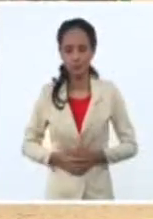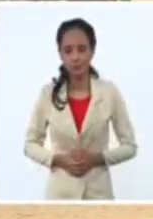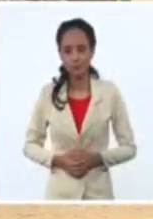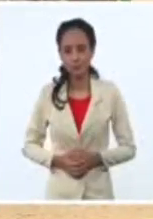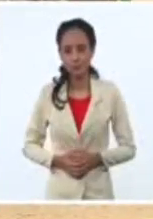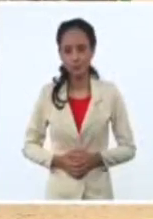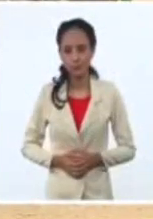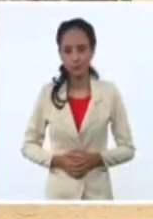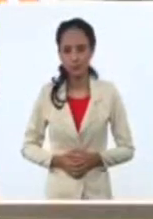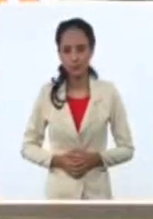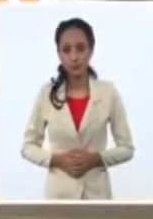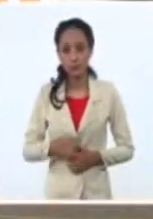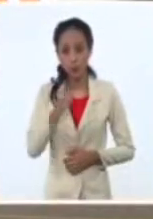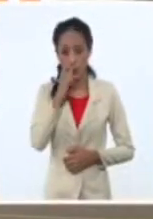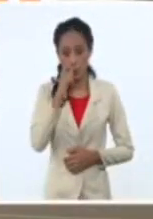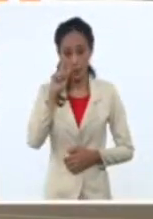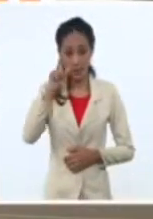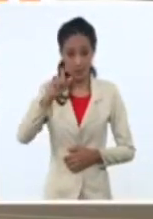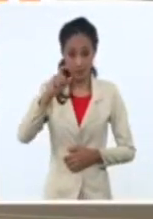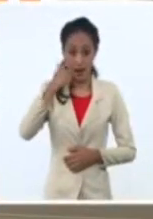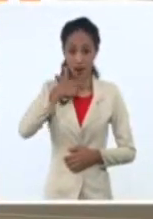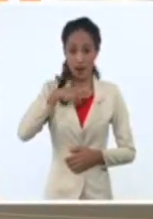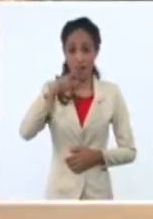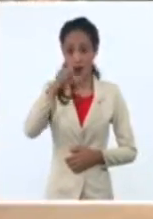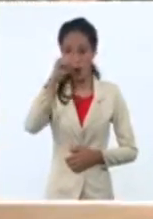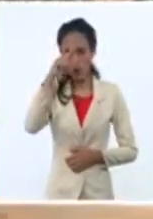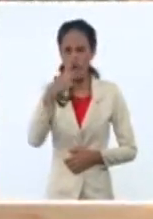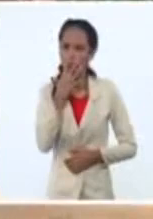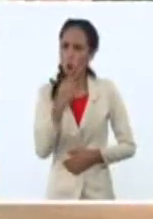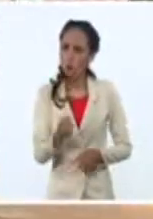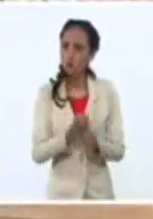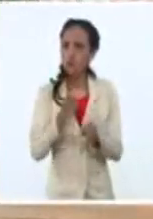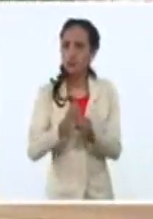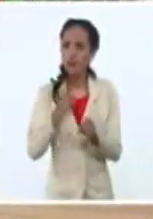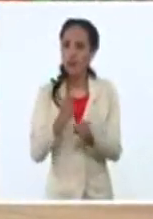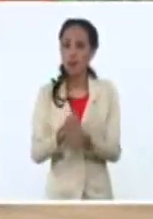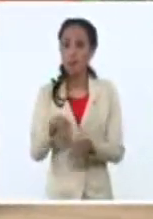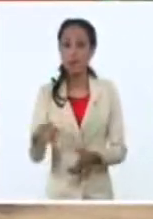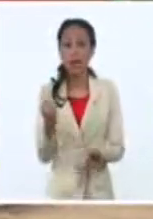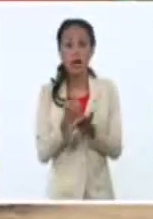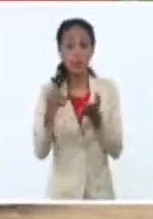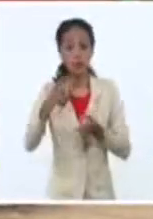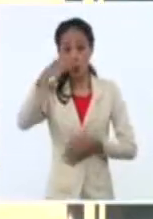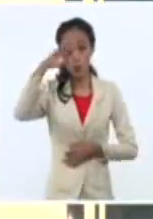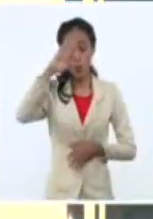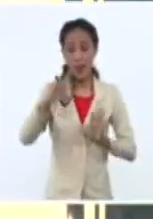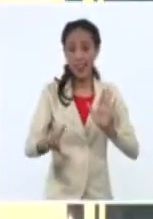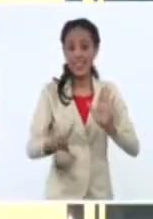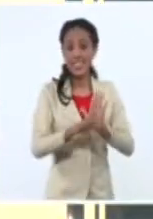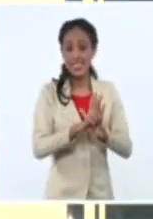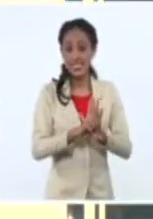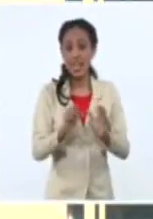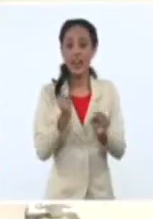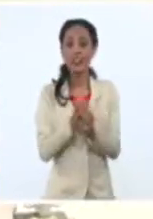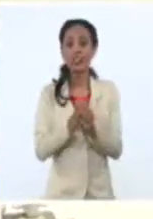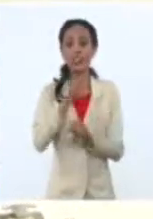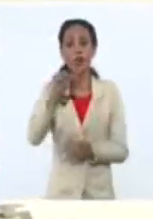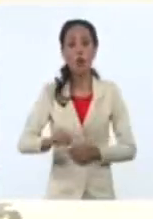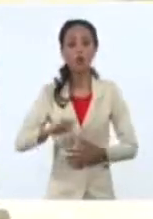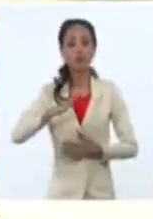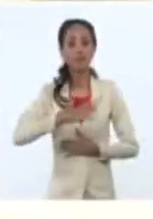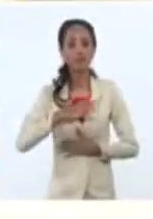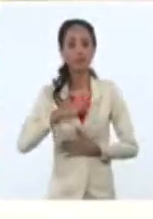Carlos Luis Menéndez es un apasionado de su trabajo. La aprobación en Cuba de las licencias de trabajador por cuenta propia le